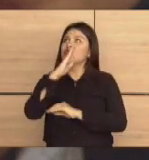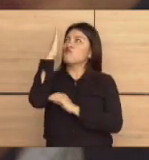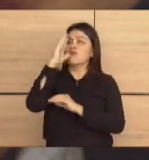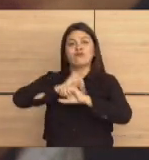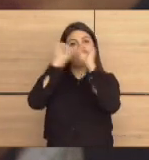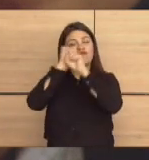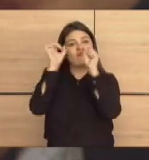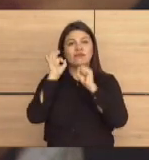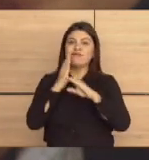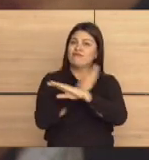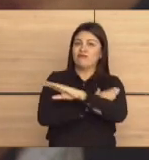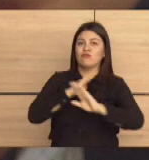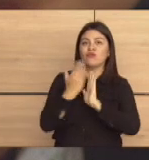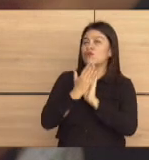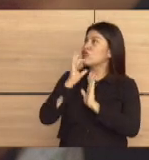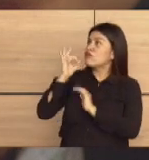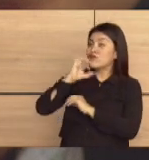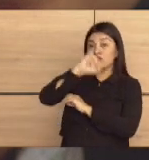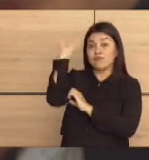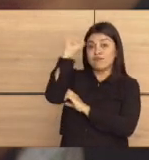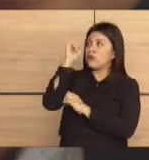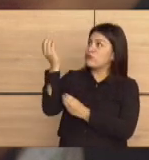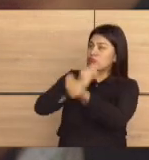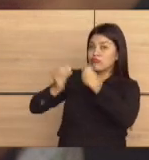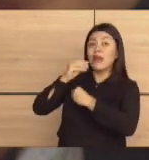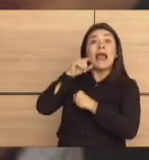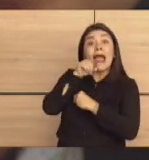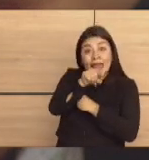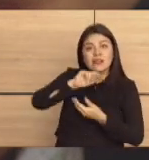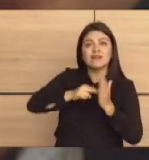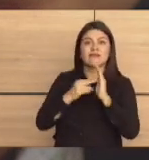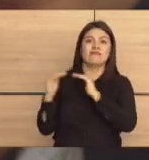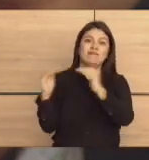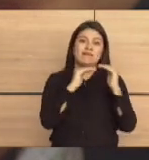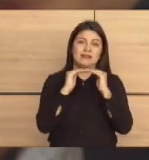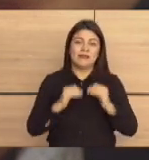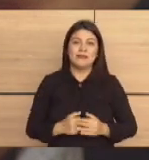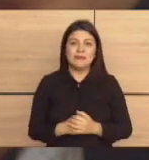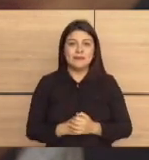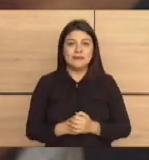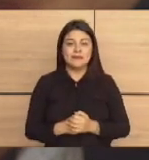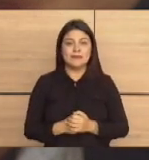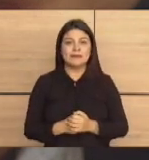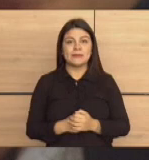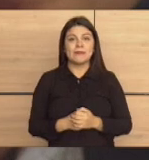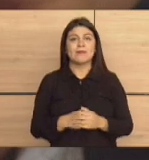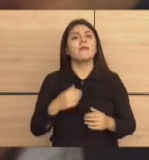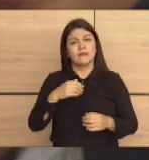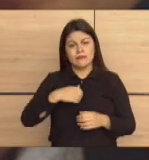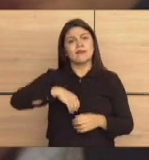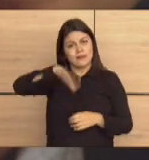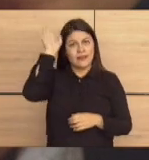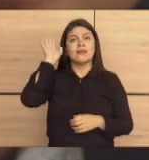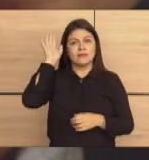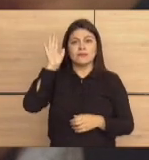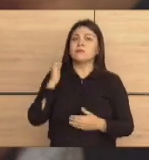jornadas académicas. Así también se construye equidad. Pero por supuesto, la